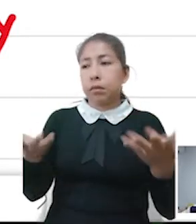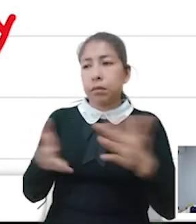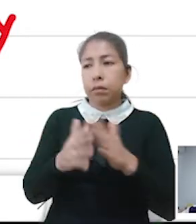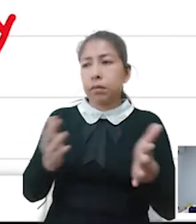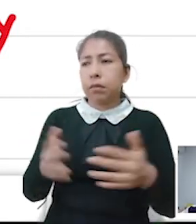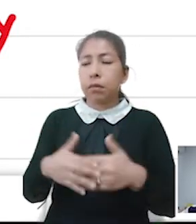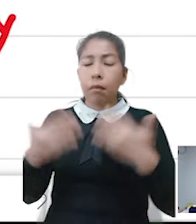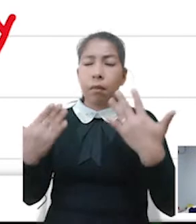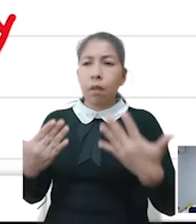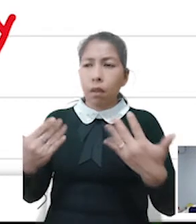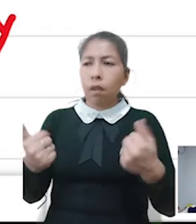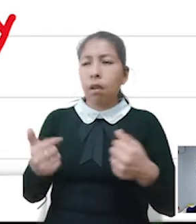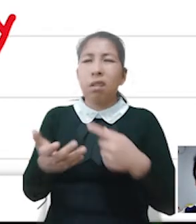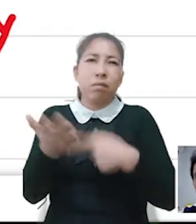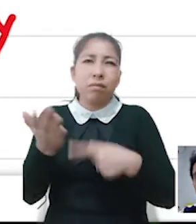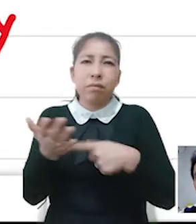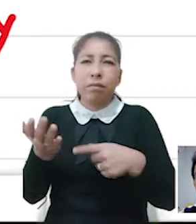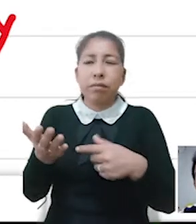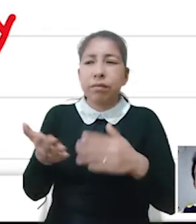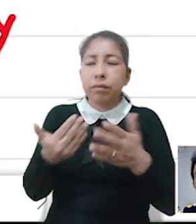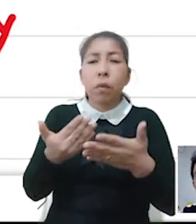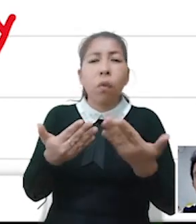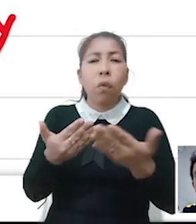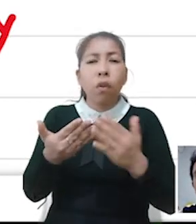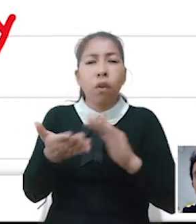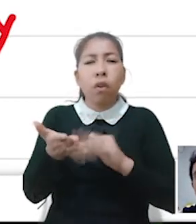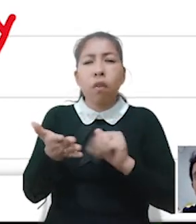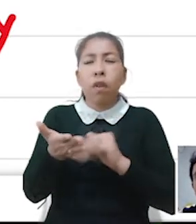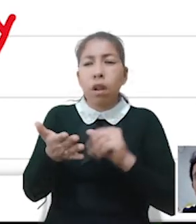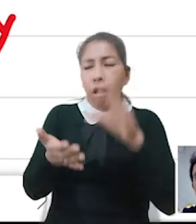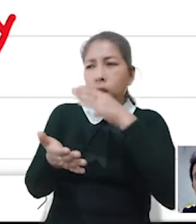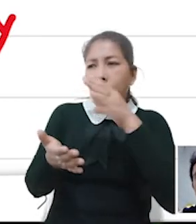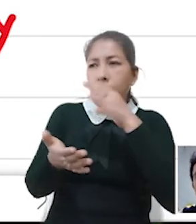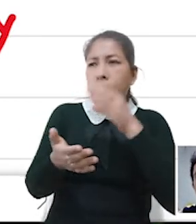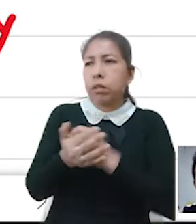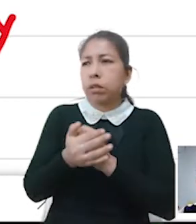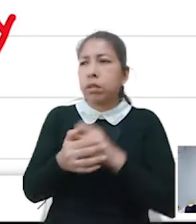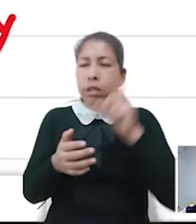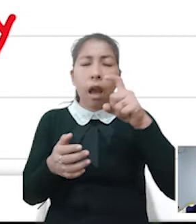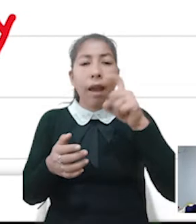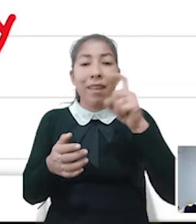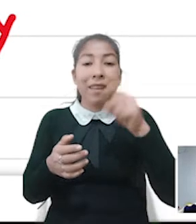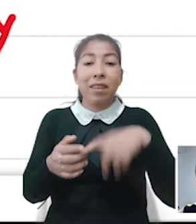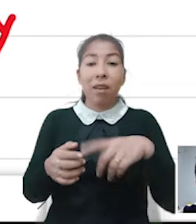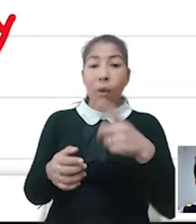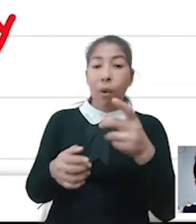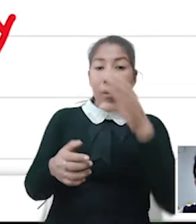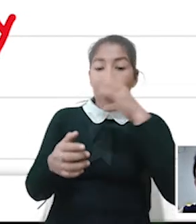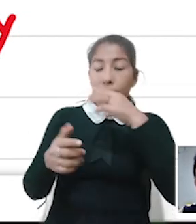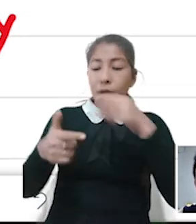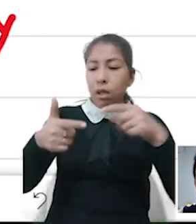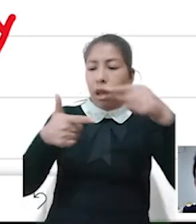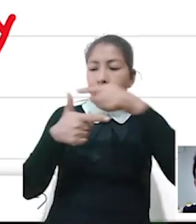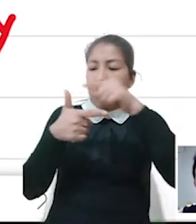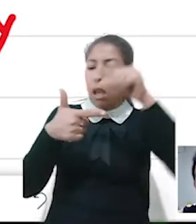determinar para concluir que hemos resuelto este triángulo? Pues la medida que aún nos falta, que es este ángulo agudo. Lo vamos a nombrar